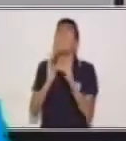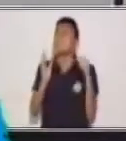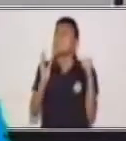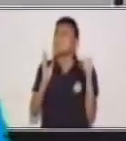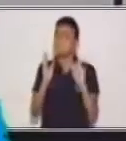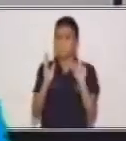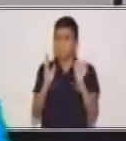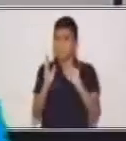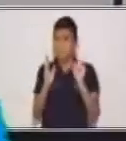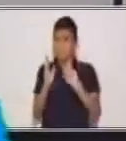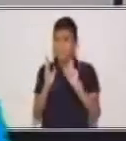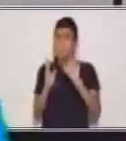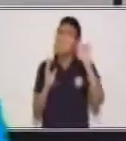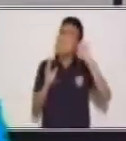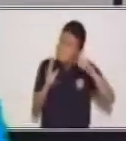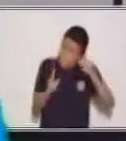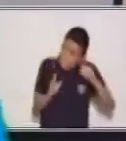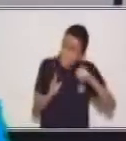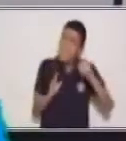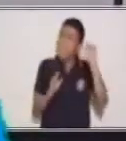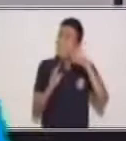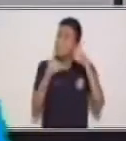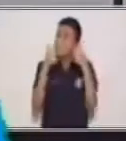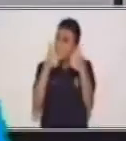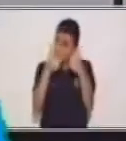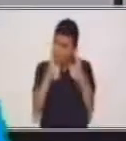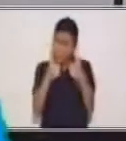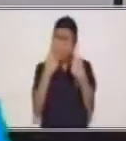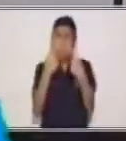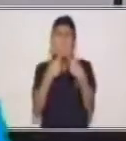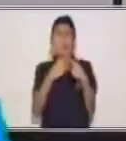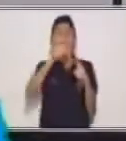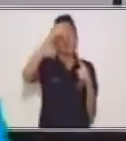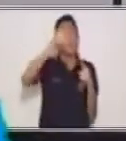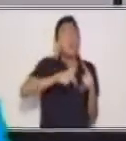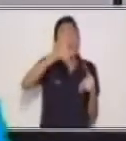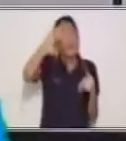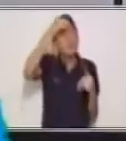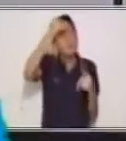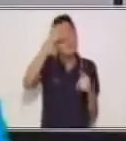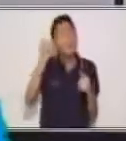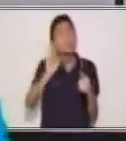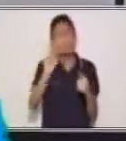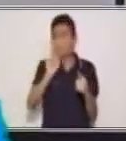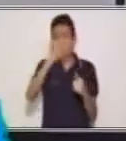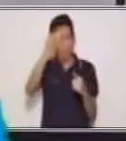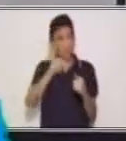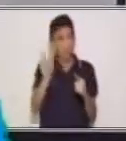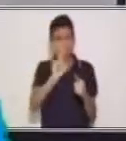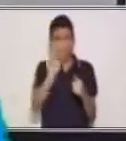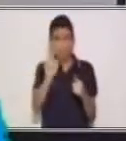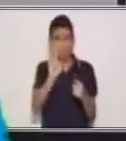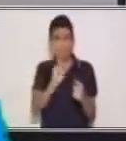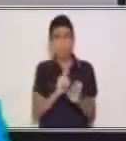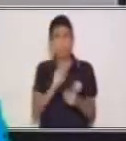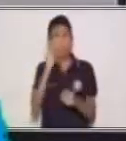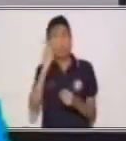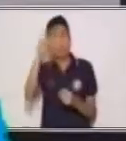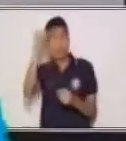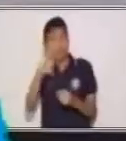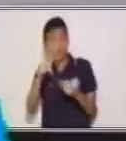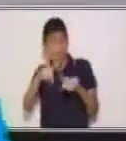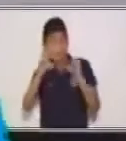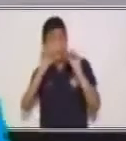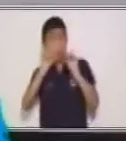travesura. Bueno, sí, ese es un tipo de oración, pero no es la oración que vamos a estudiar en comunicación y lenguaje. En este curso